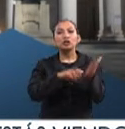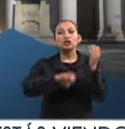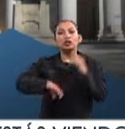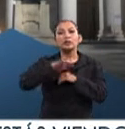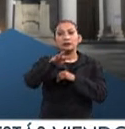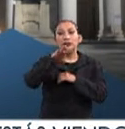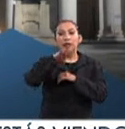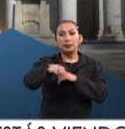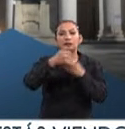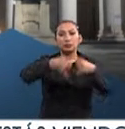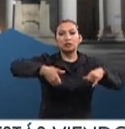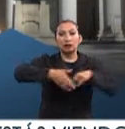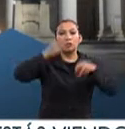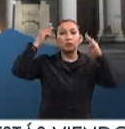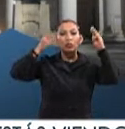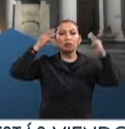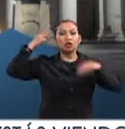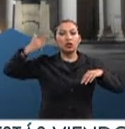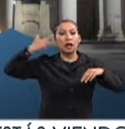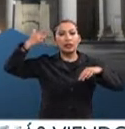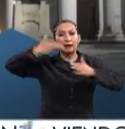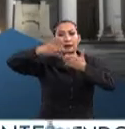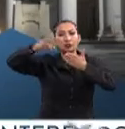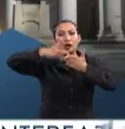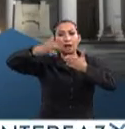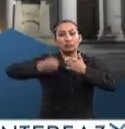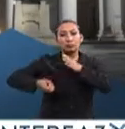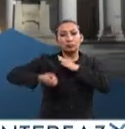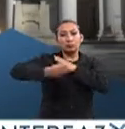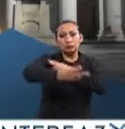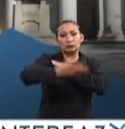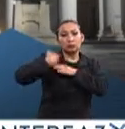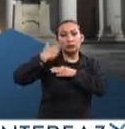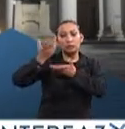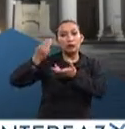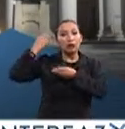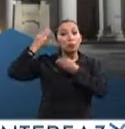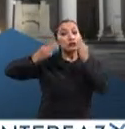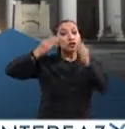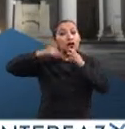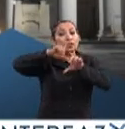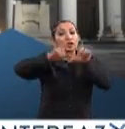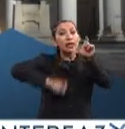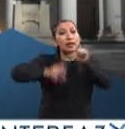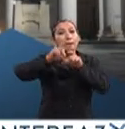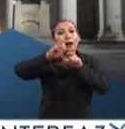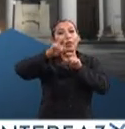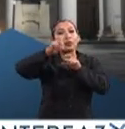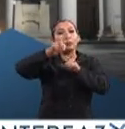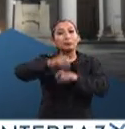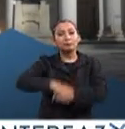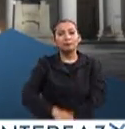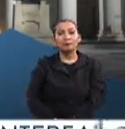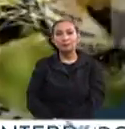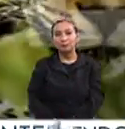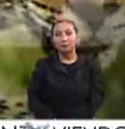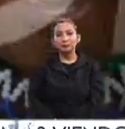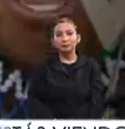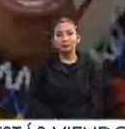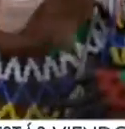En 1819 se inauguró el Museo Real de Pinturas, denominación inicial del Museo Nacional del Prado.